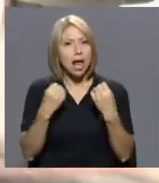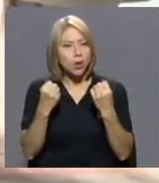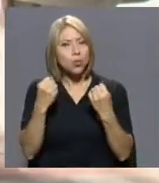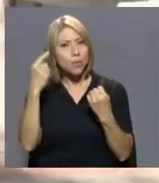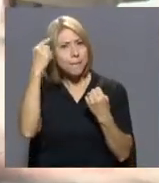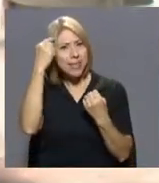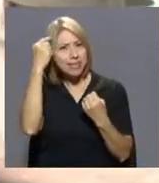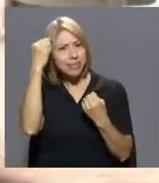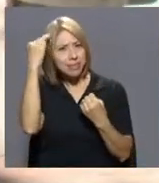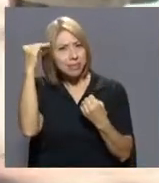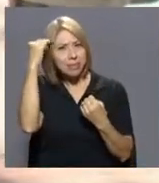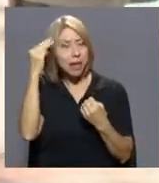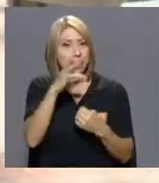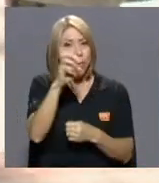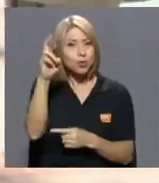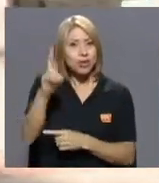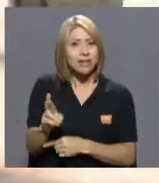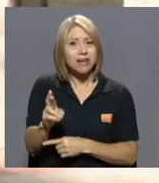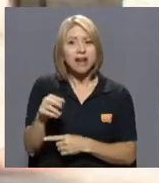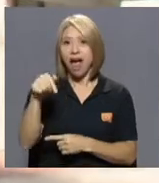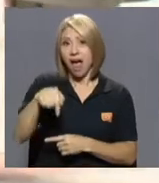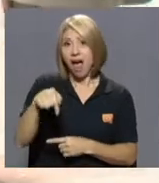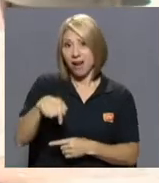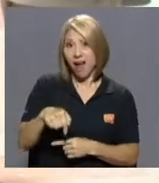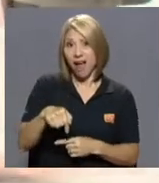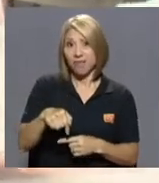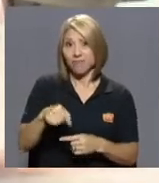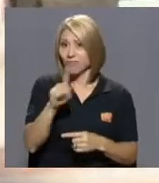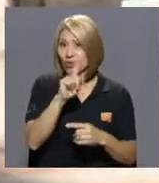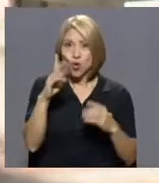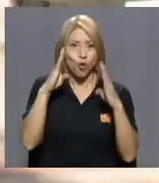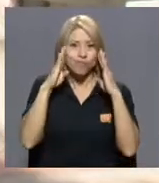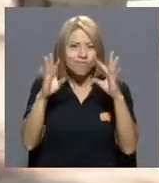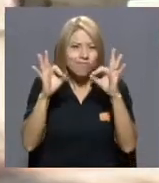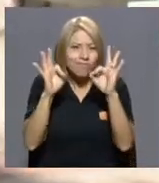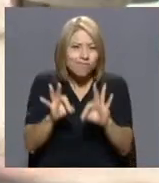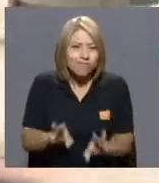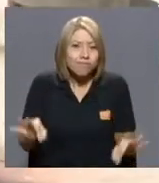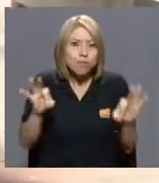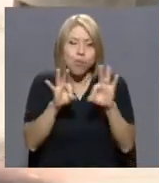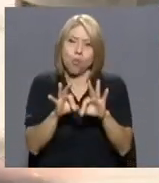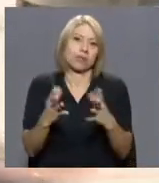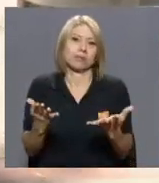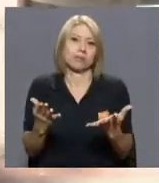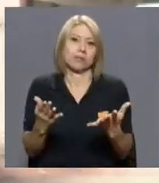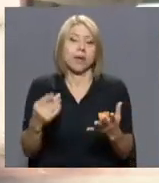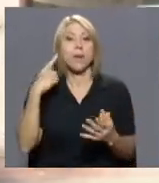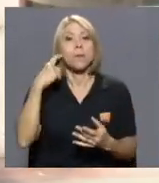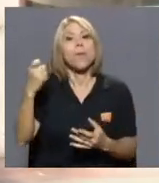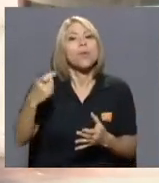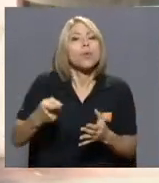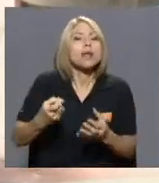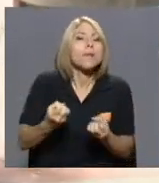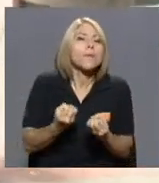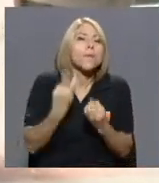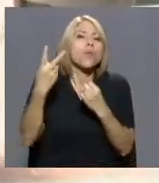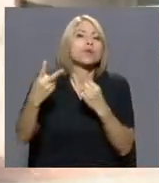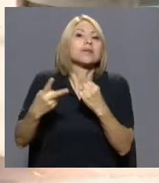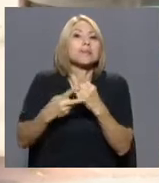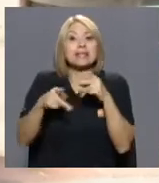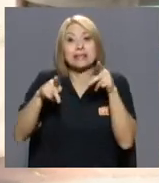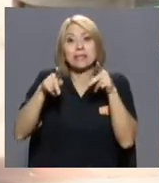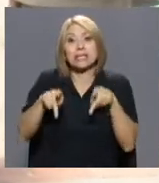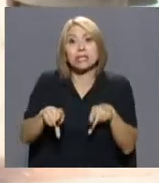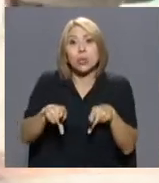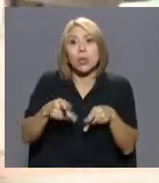en Costa Rica no se le está dando como la importancia que se le debería dar, porque hay muchas ocasiones donde las personas ocultan que tal vez